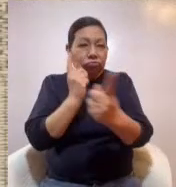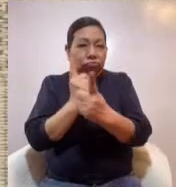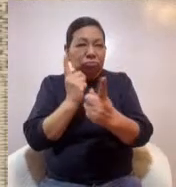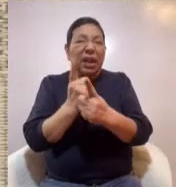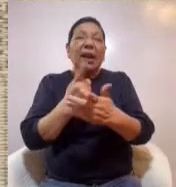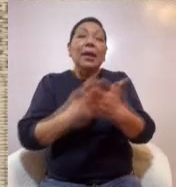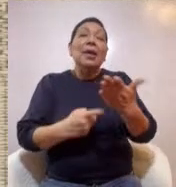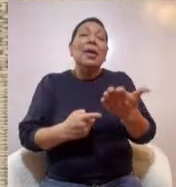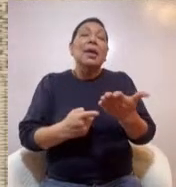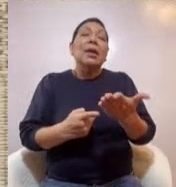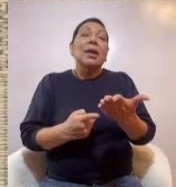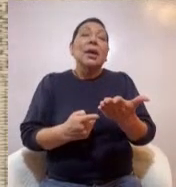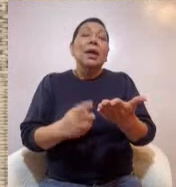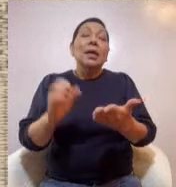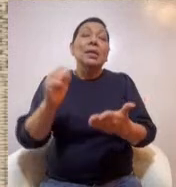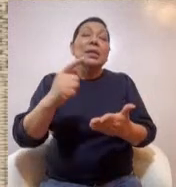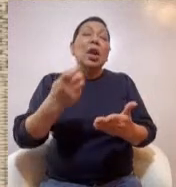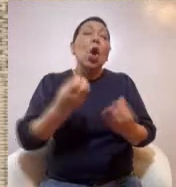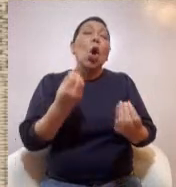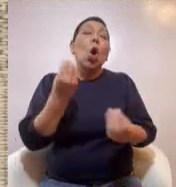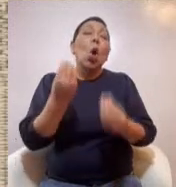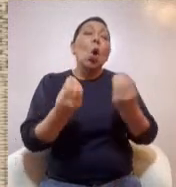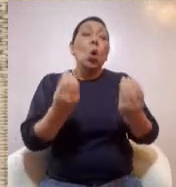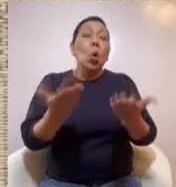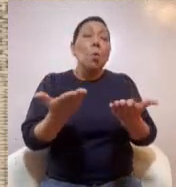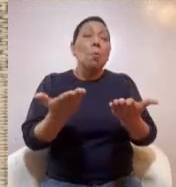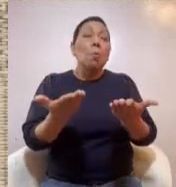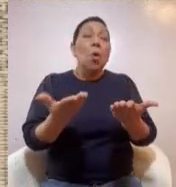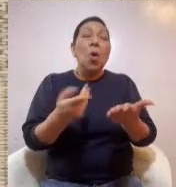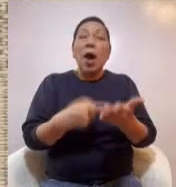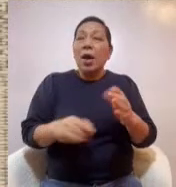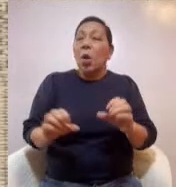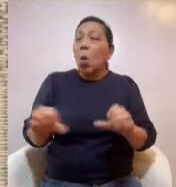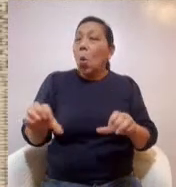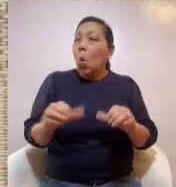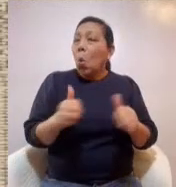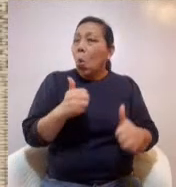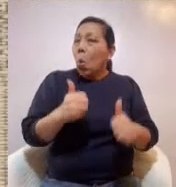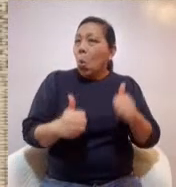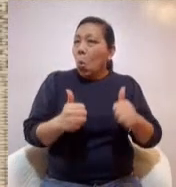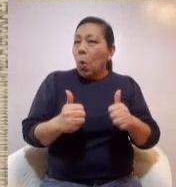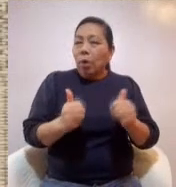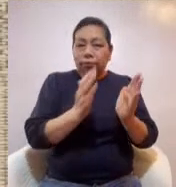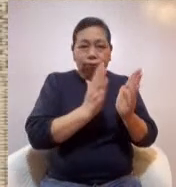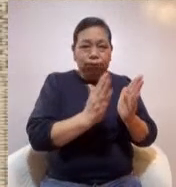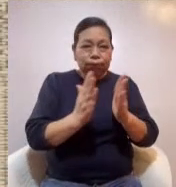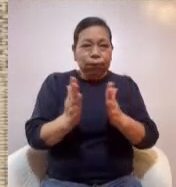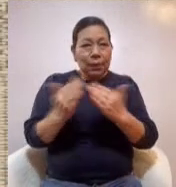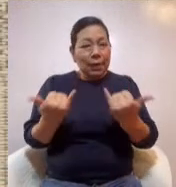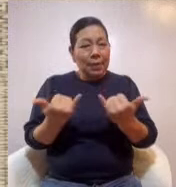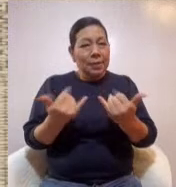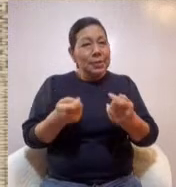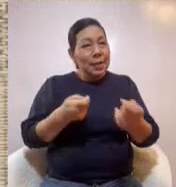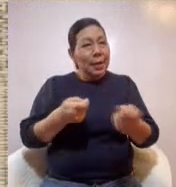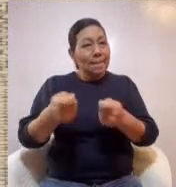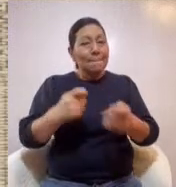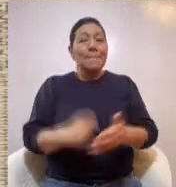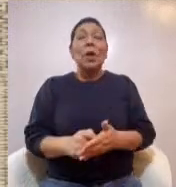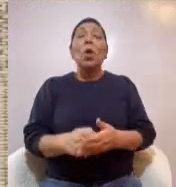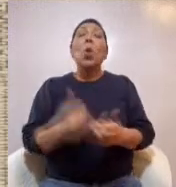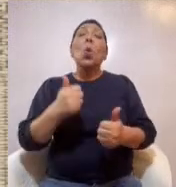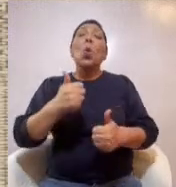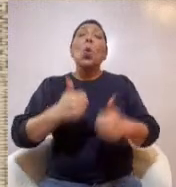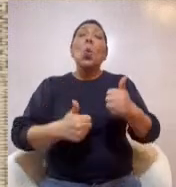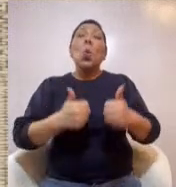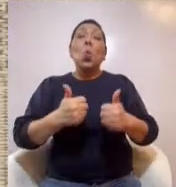en conocer qué es el MESECVI, cómo funciona, cuáles son los órganos de este